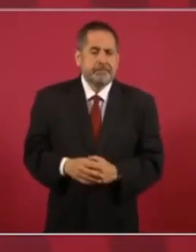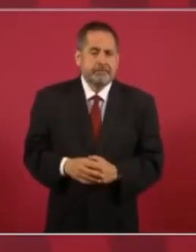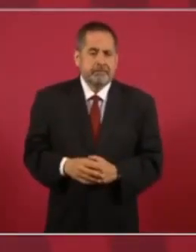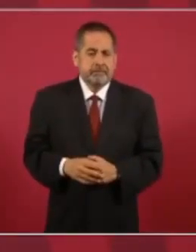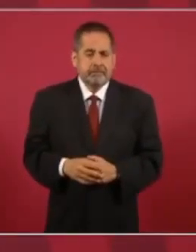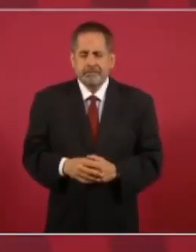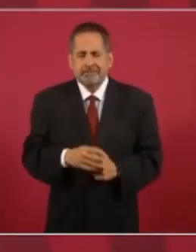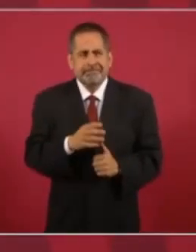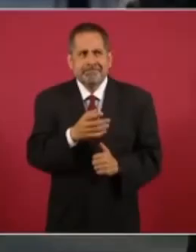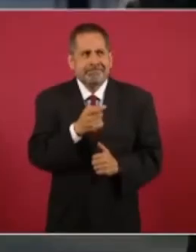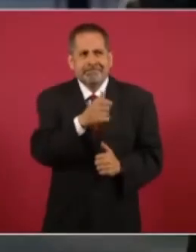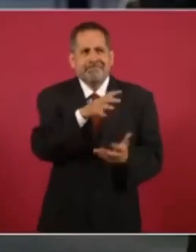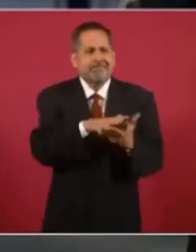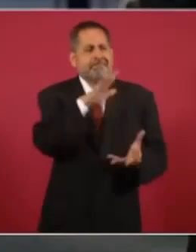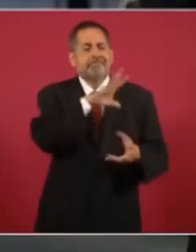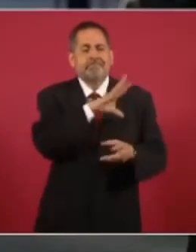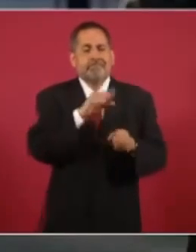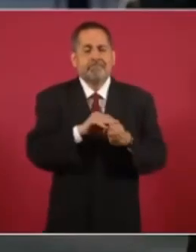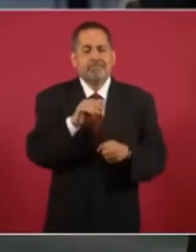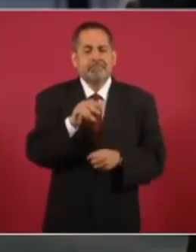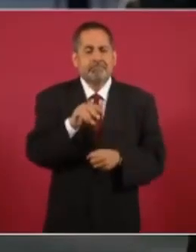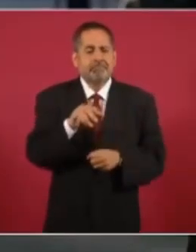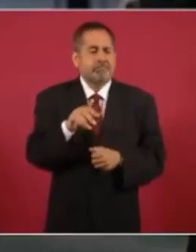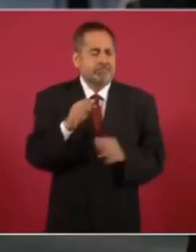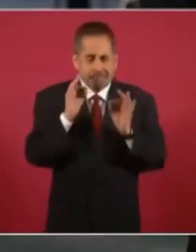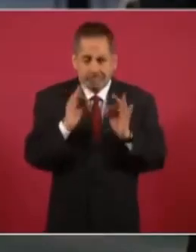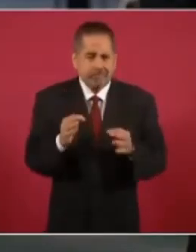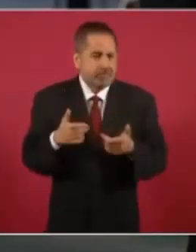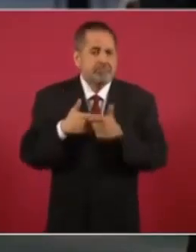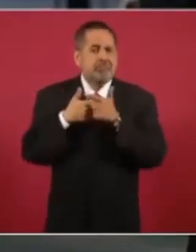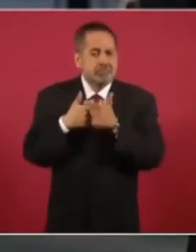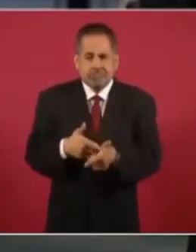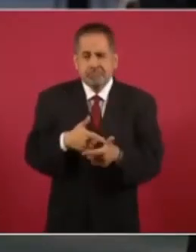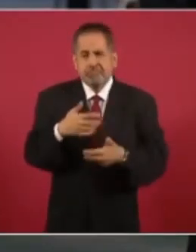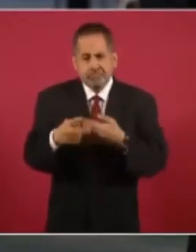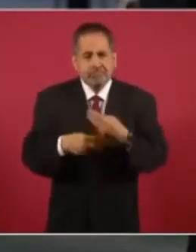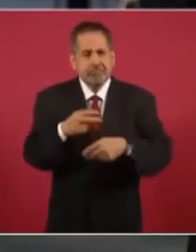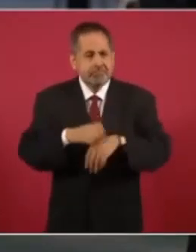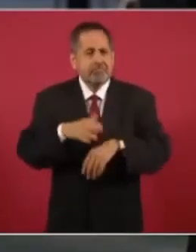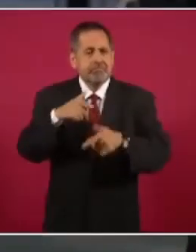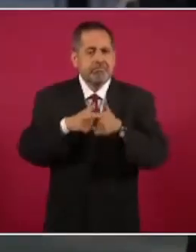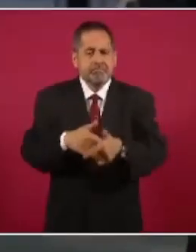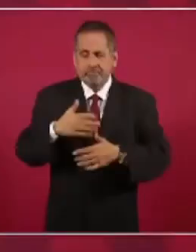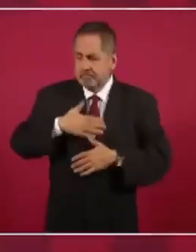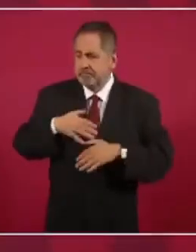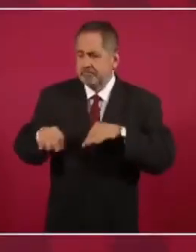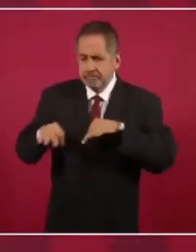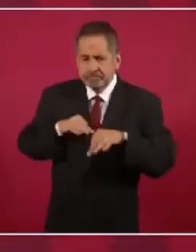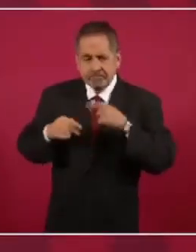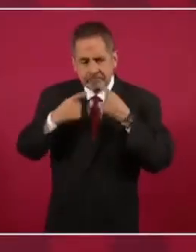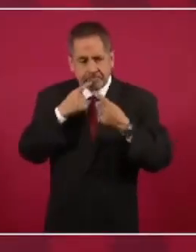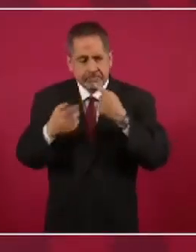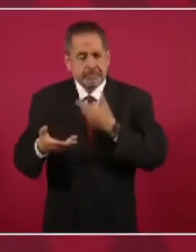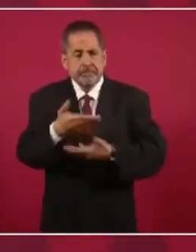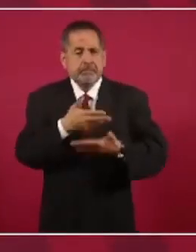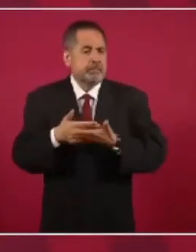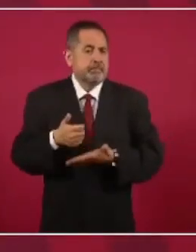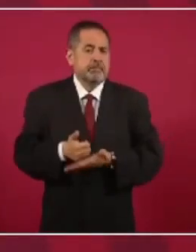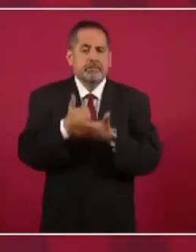Con casi todas. Y lo vamos a seguir haciendo porque es nuestro trabajo